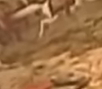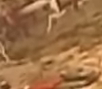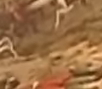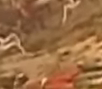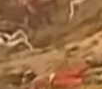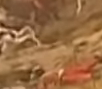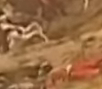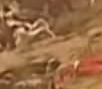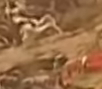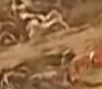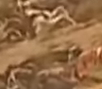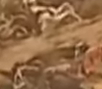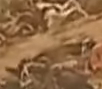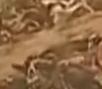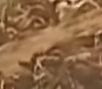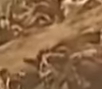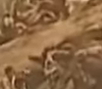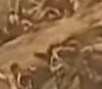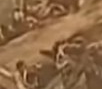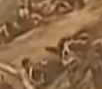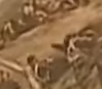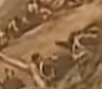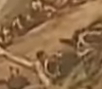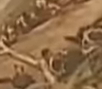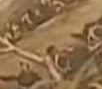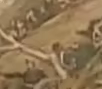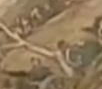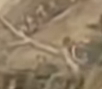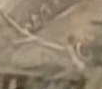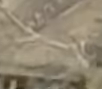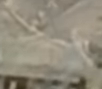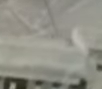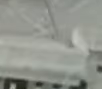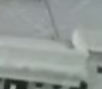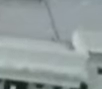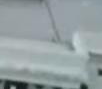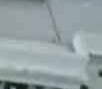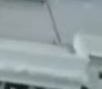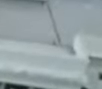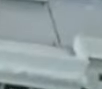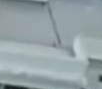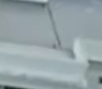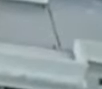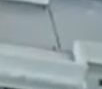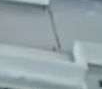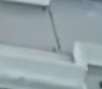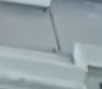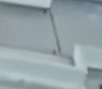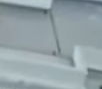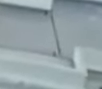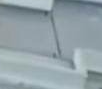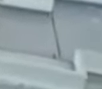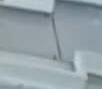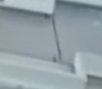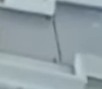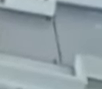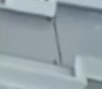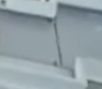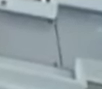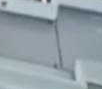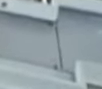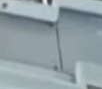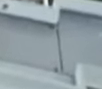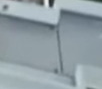del cual se designarían el gobernador de la entidad, el Consejo Municipal y un fondo administrativo. También